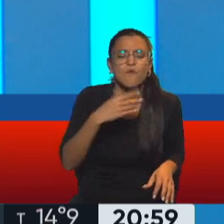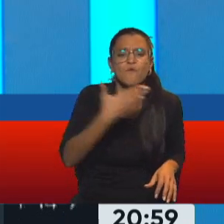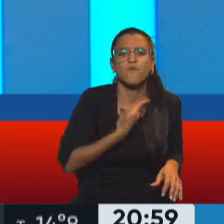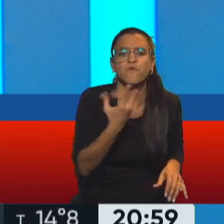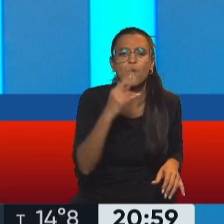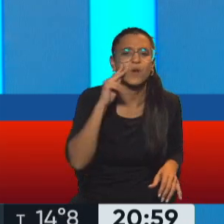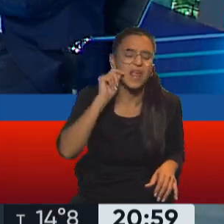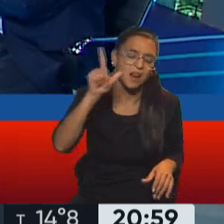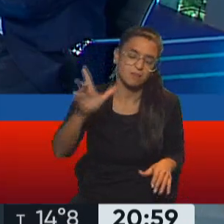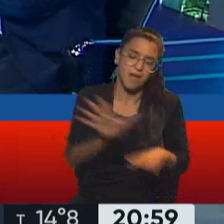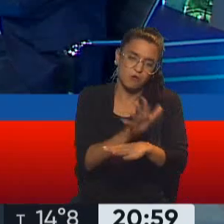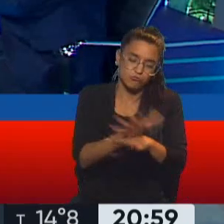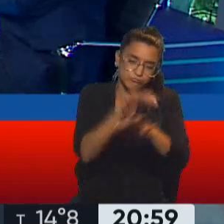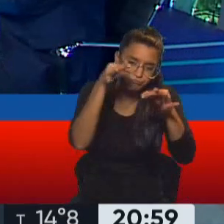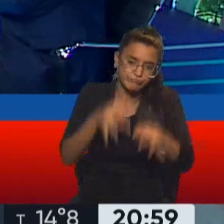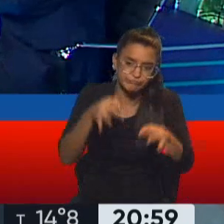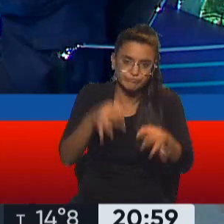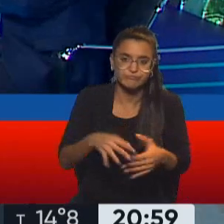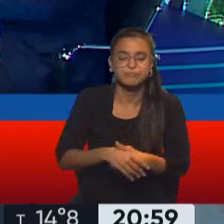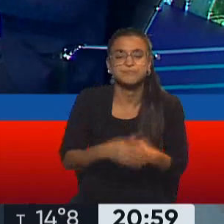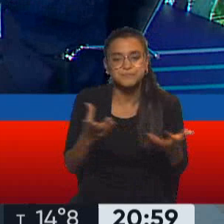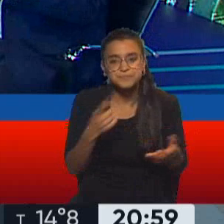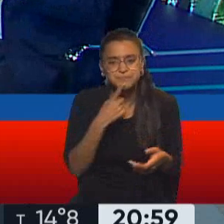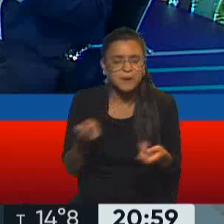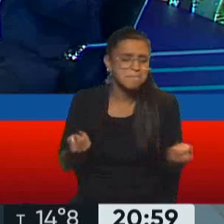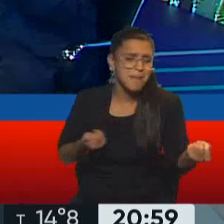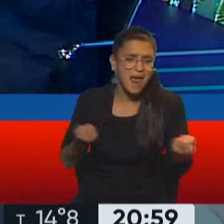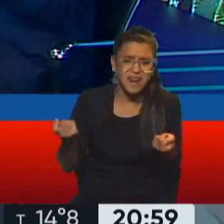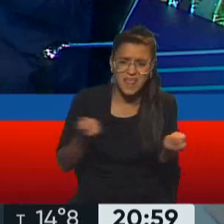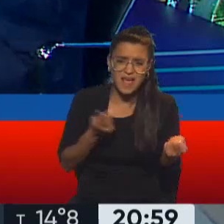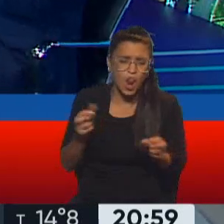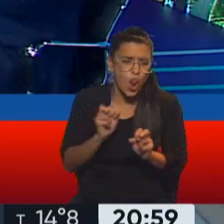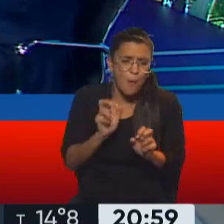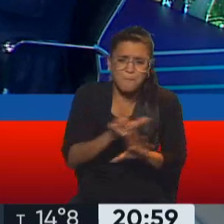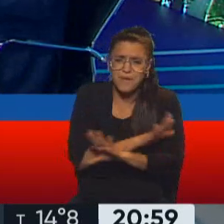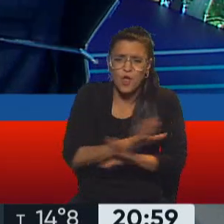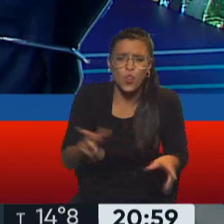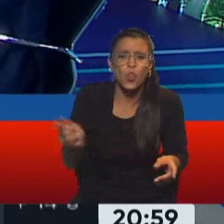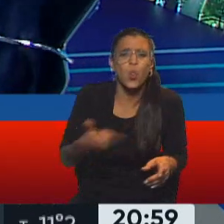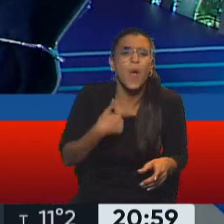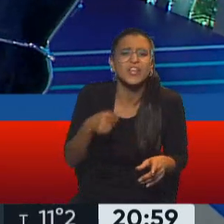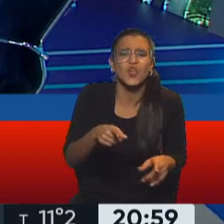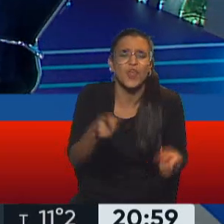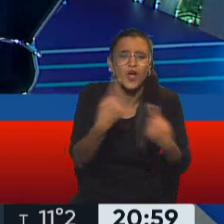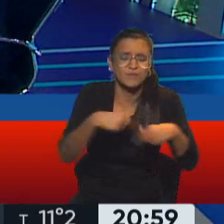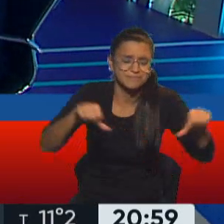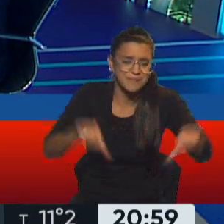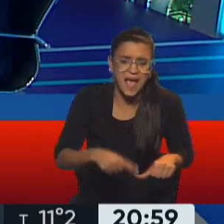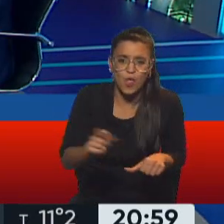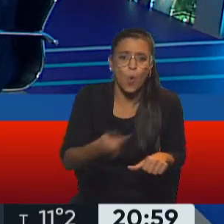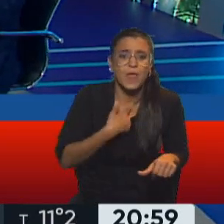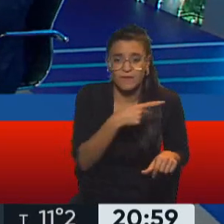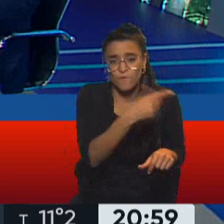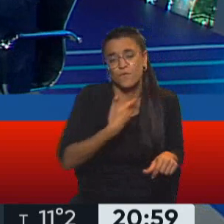Furriel, que es un gran actor, y que maneja todo lo peor. Es decir, es el dueño del mal, Joaquín Furriel, en